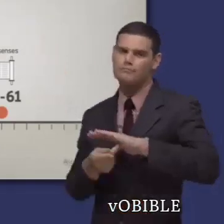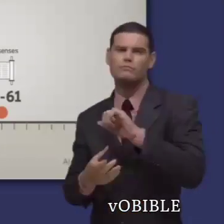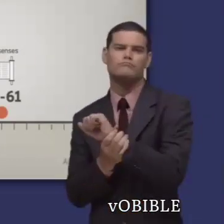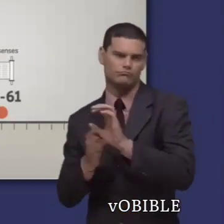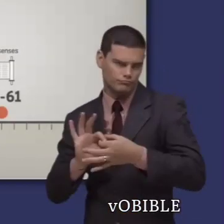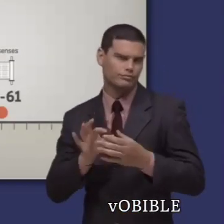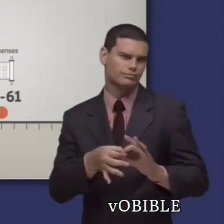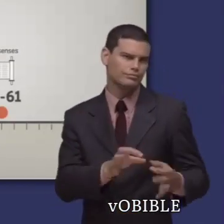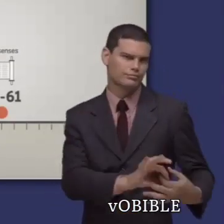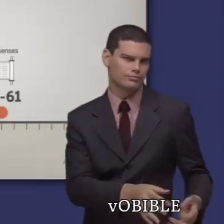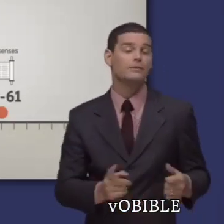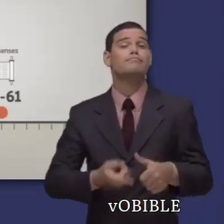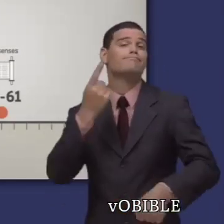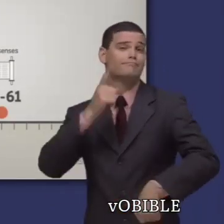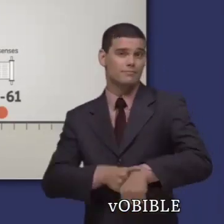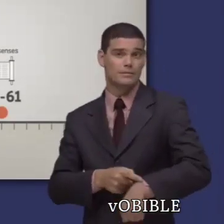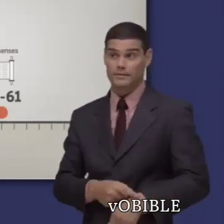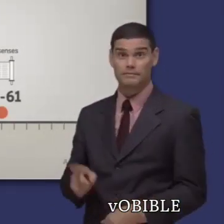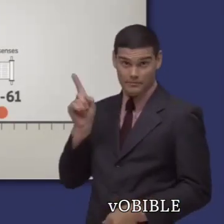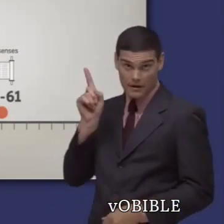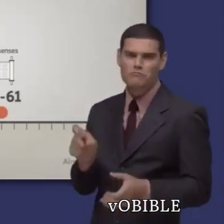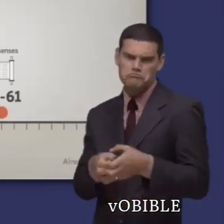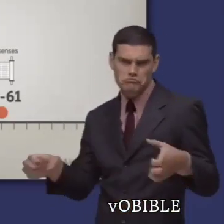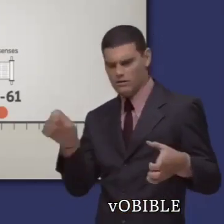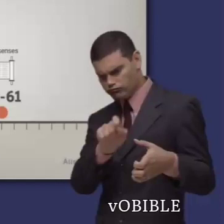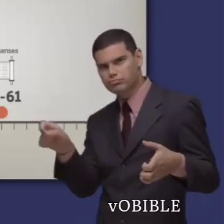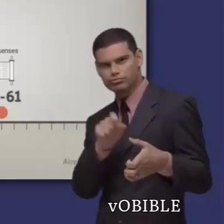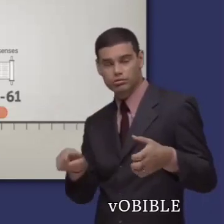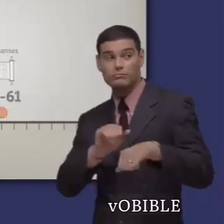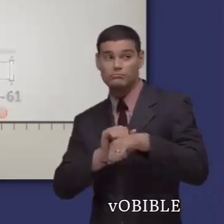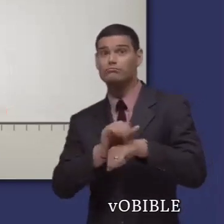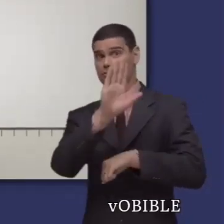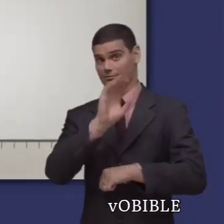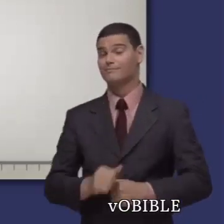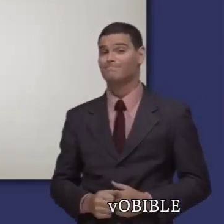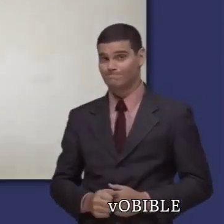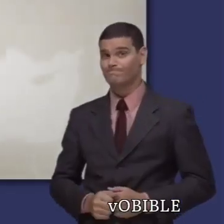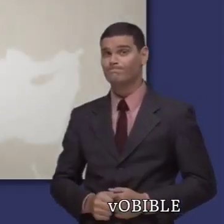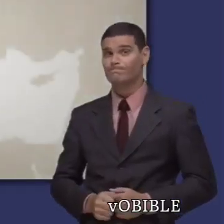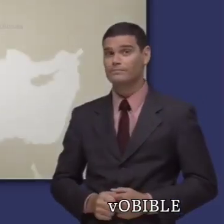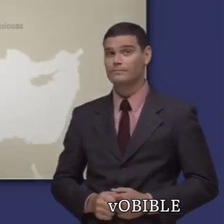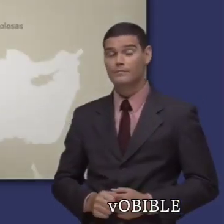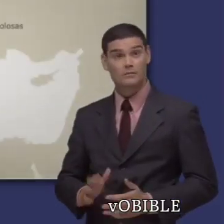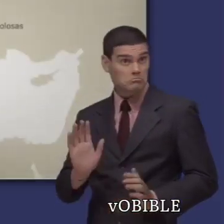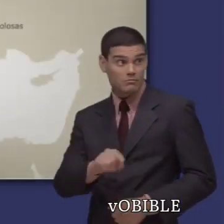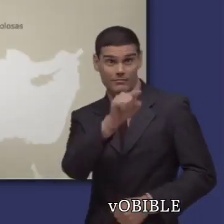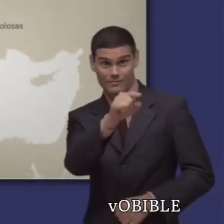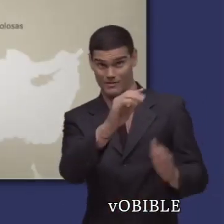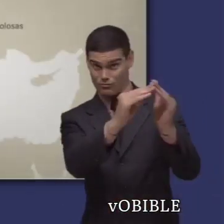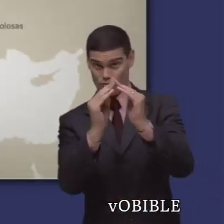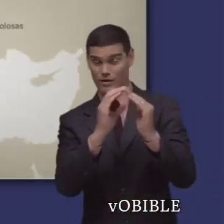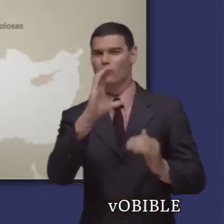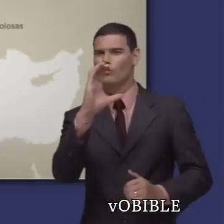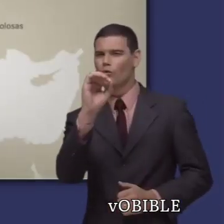fue durante su primer encarcelamiento en esa ciudad, mientras estuvo en arresto domiciliario. En su carta a los